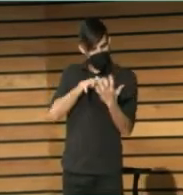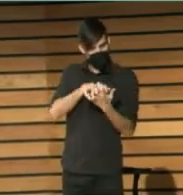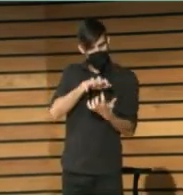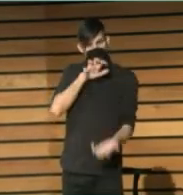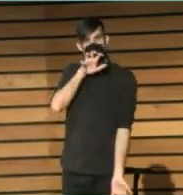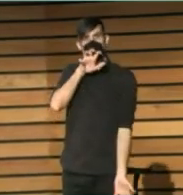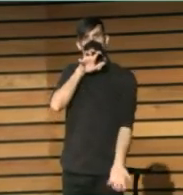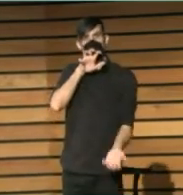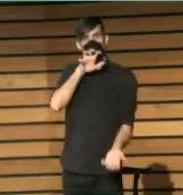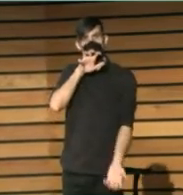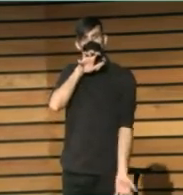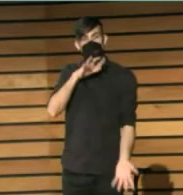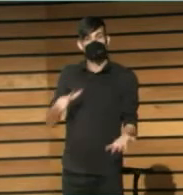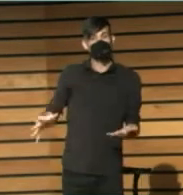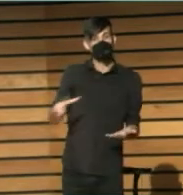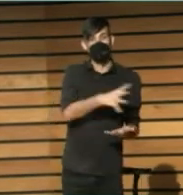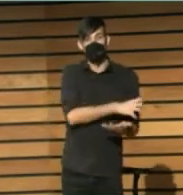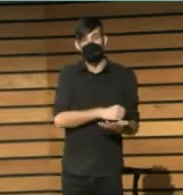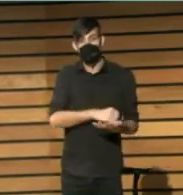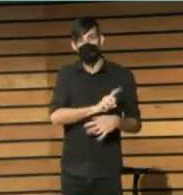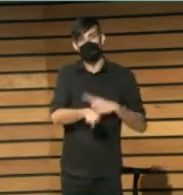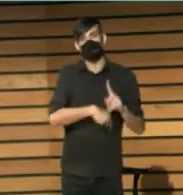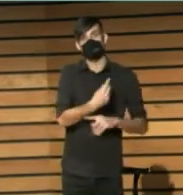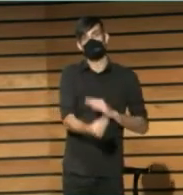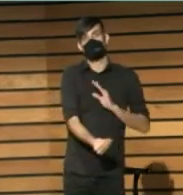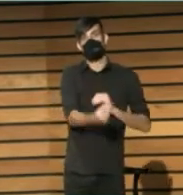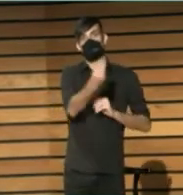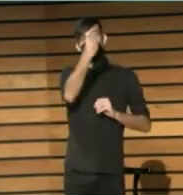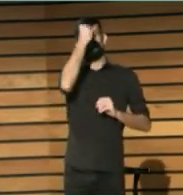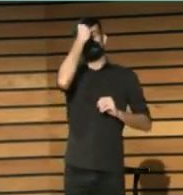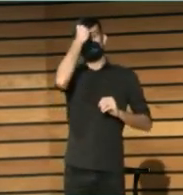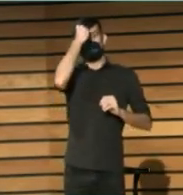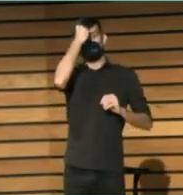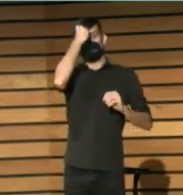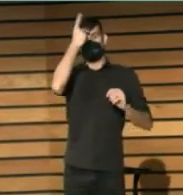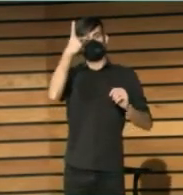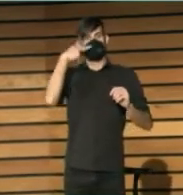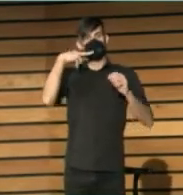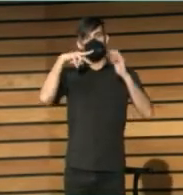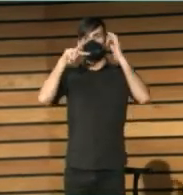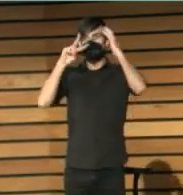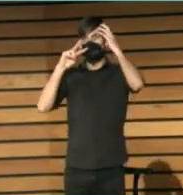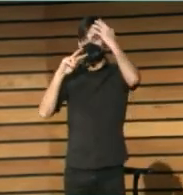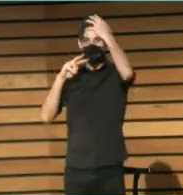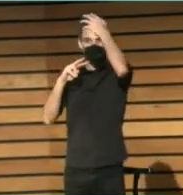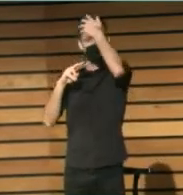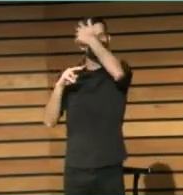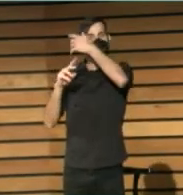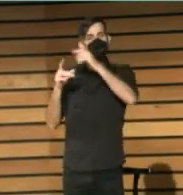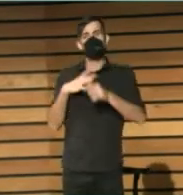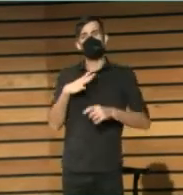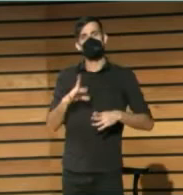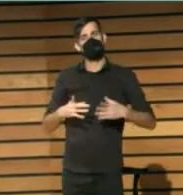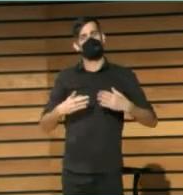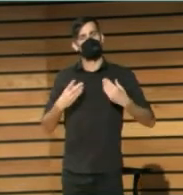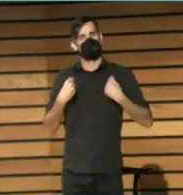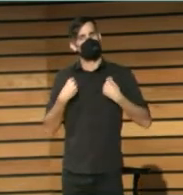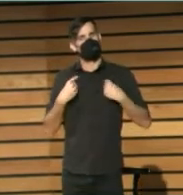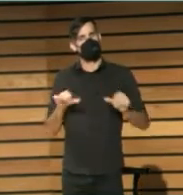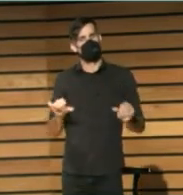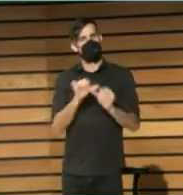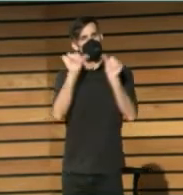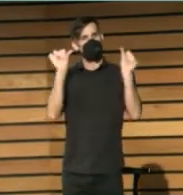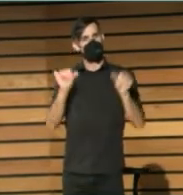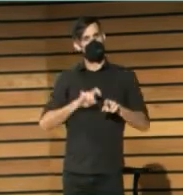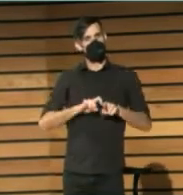Todo eso, que luego forma parte de tu bagaje, de, incluso de tu manera de ser, eres tú.